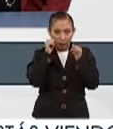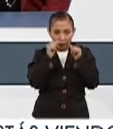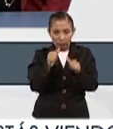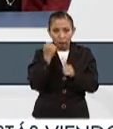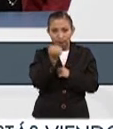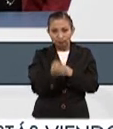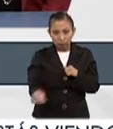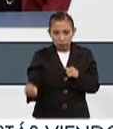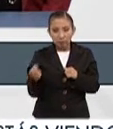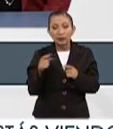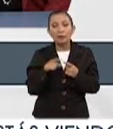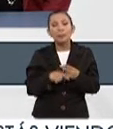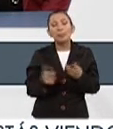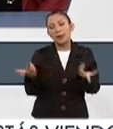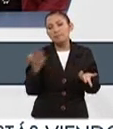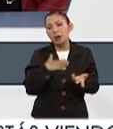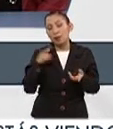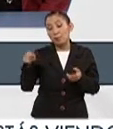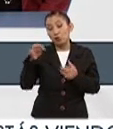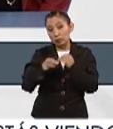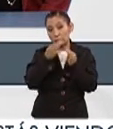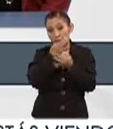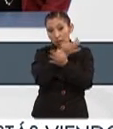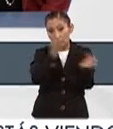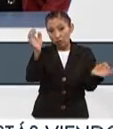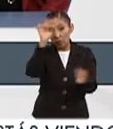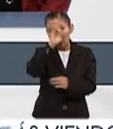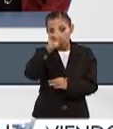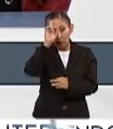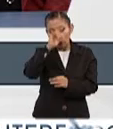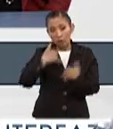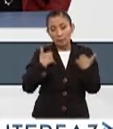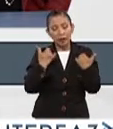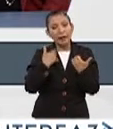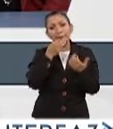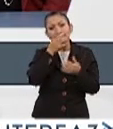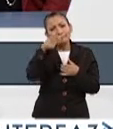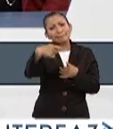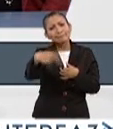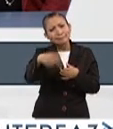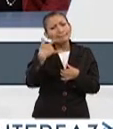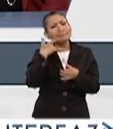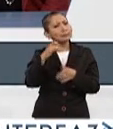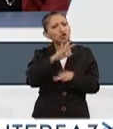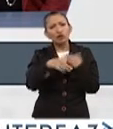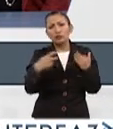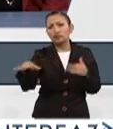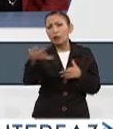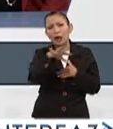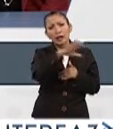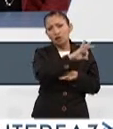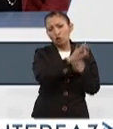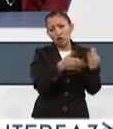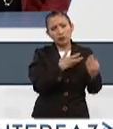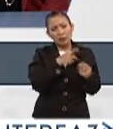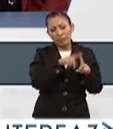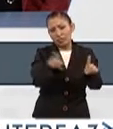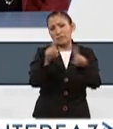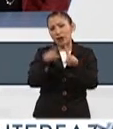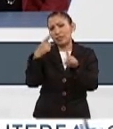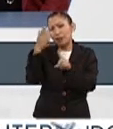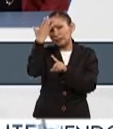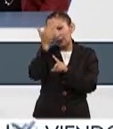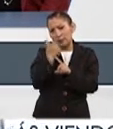Atención al Talento. Y bueno, mi último mensaje a los jóvenes sería que se esfuercen en todas las áreas, porque todos tenemos